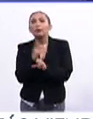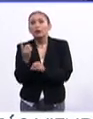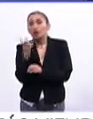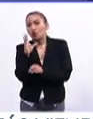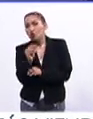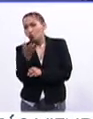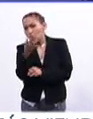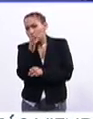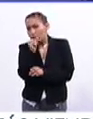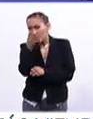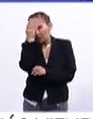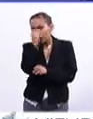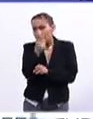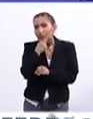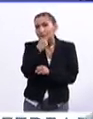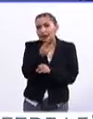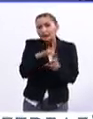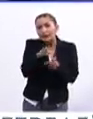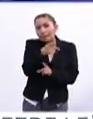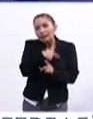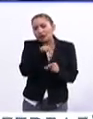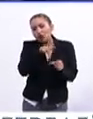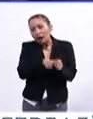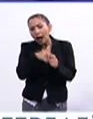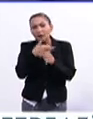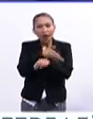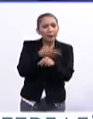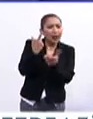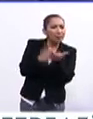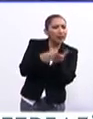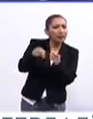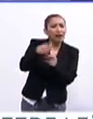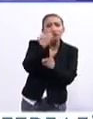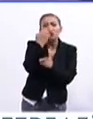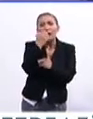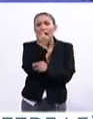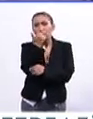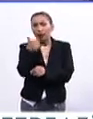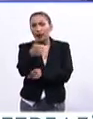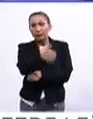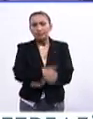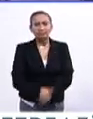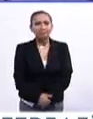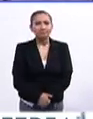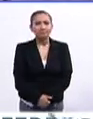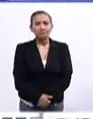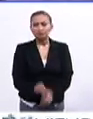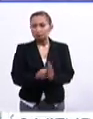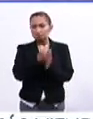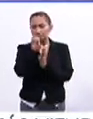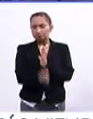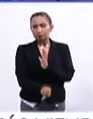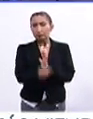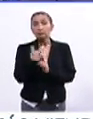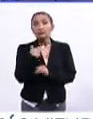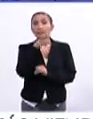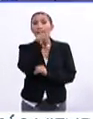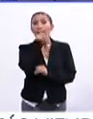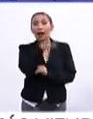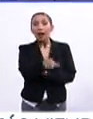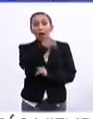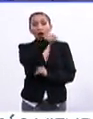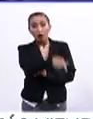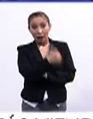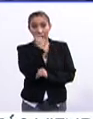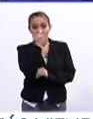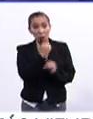De esta manera, considera el entorno personal, familiar y escolar de los alumnos. Por ejemplo, es mejor el desempeño